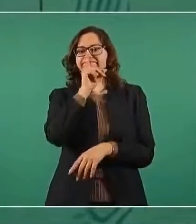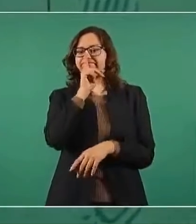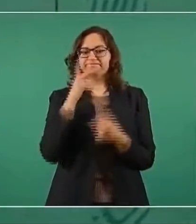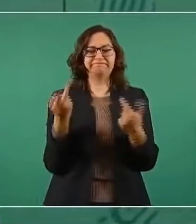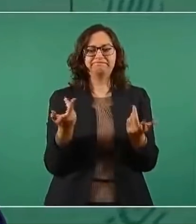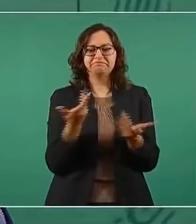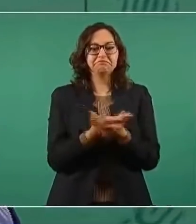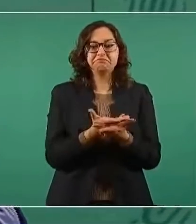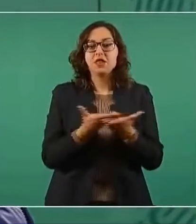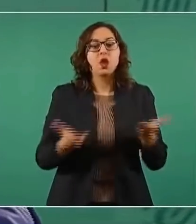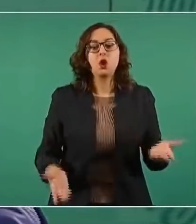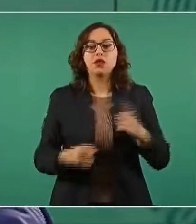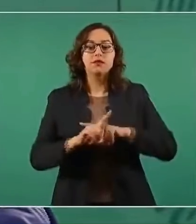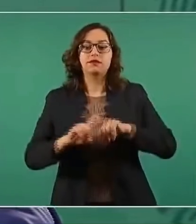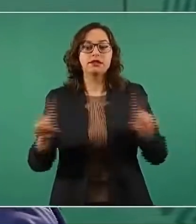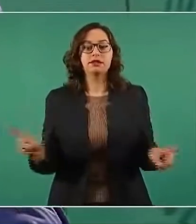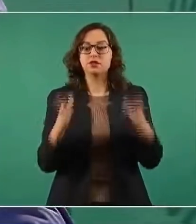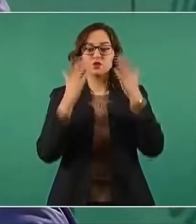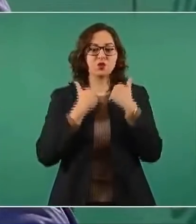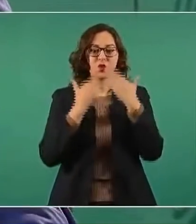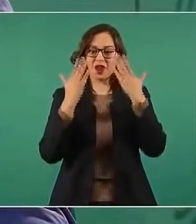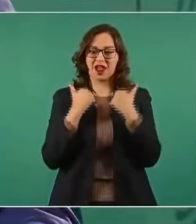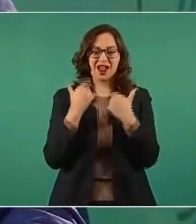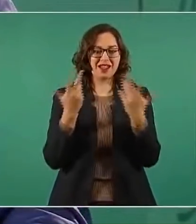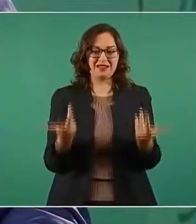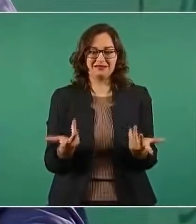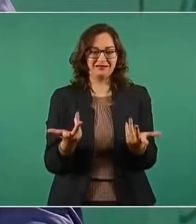representación. Ya la gente